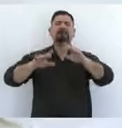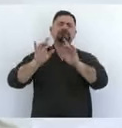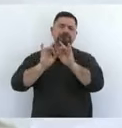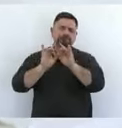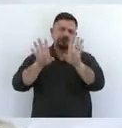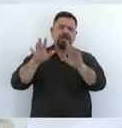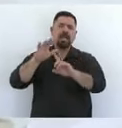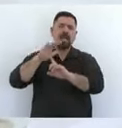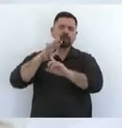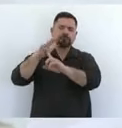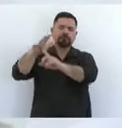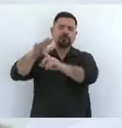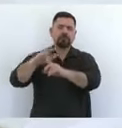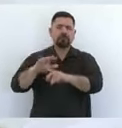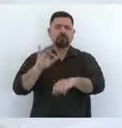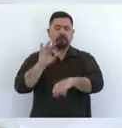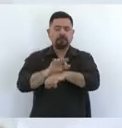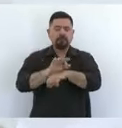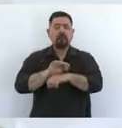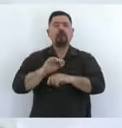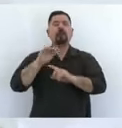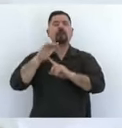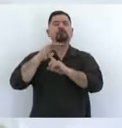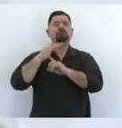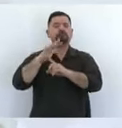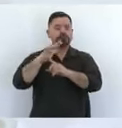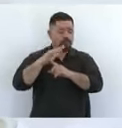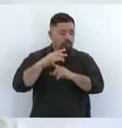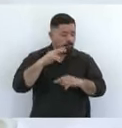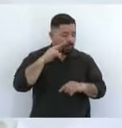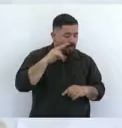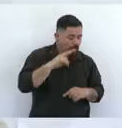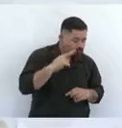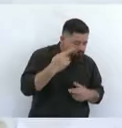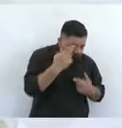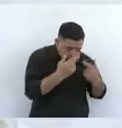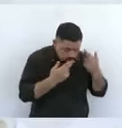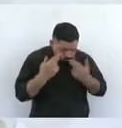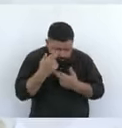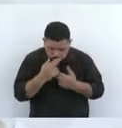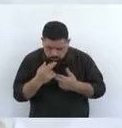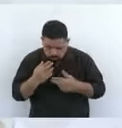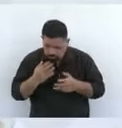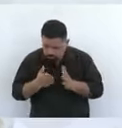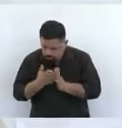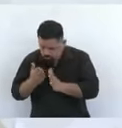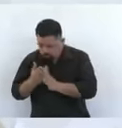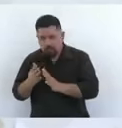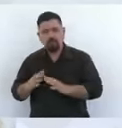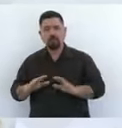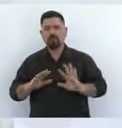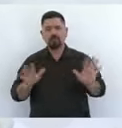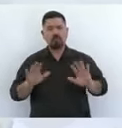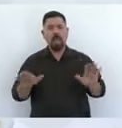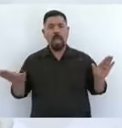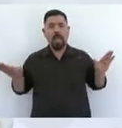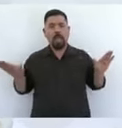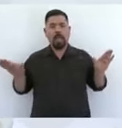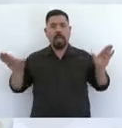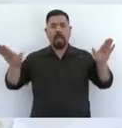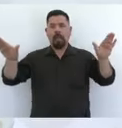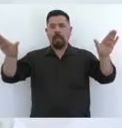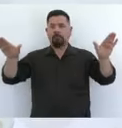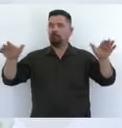Defensa y de Marina para la supervisión de obras, nada más. Ya no hay avión presidencial.